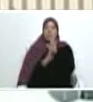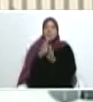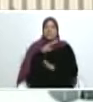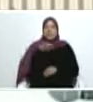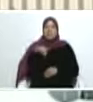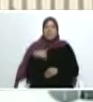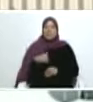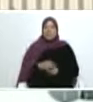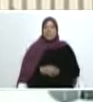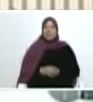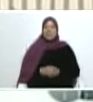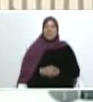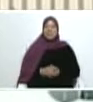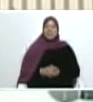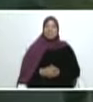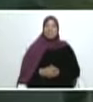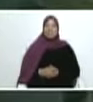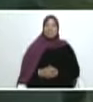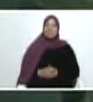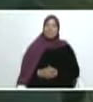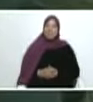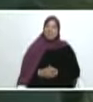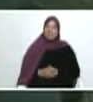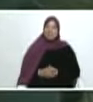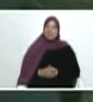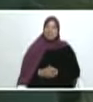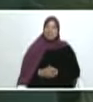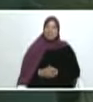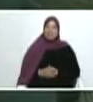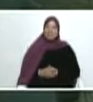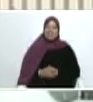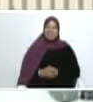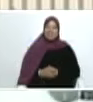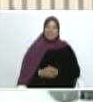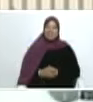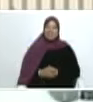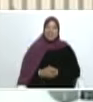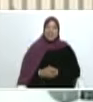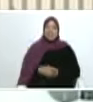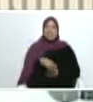del 1x10, por eso es que yo digo, no nos dejemos